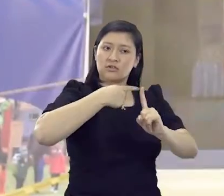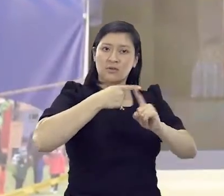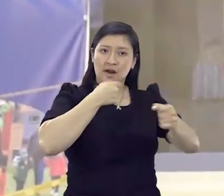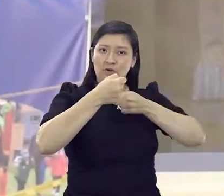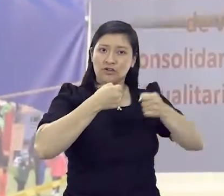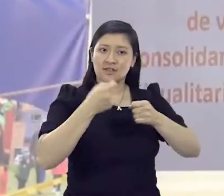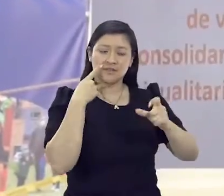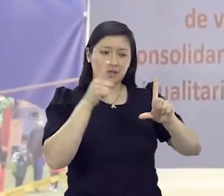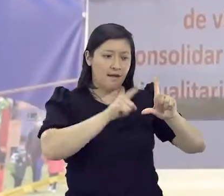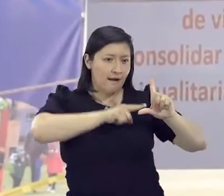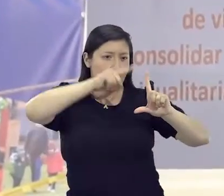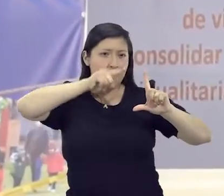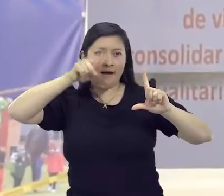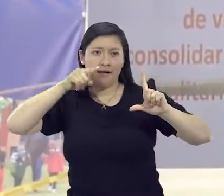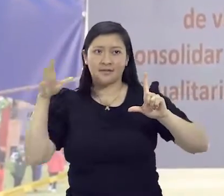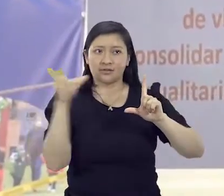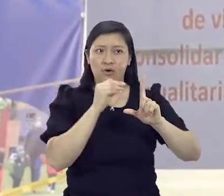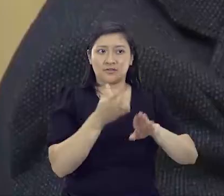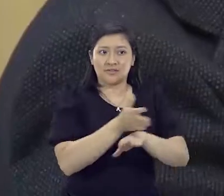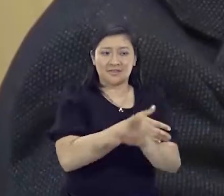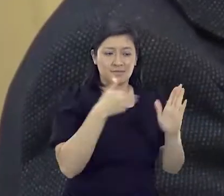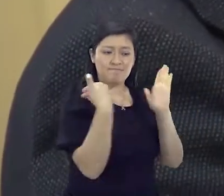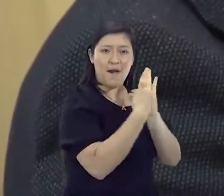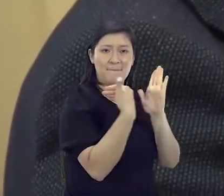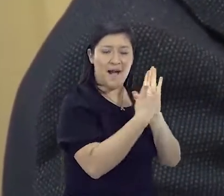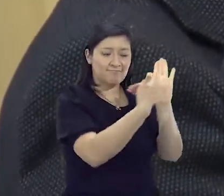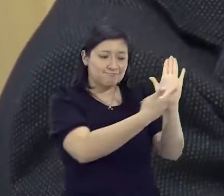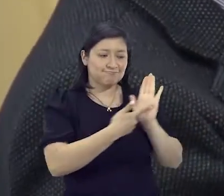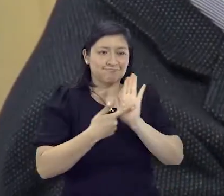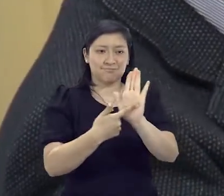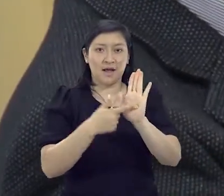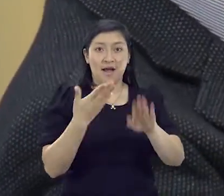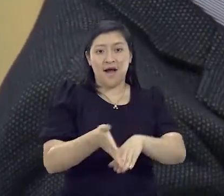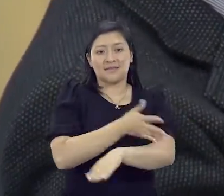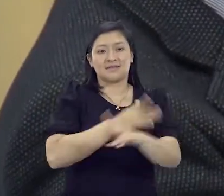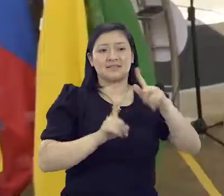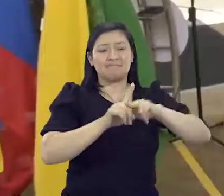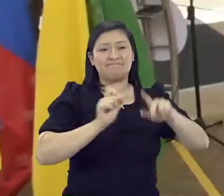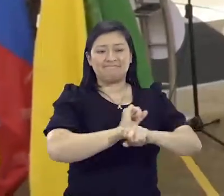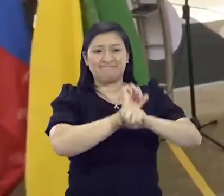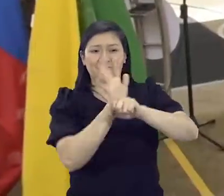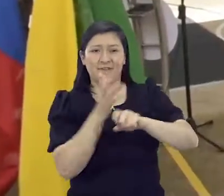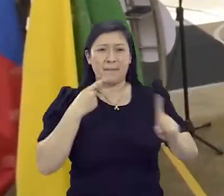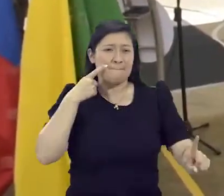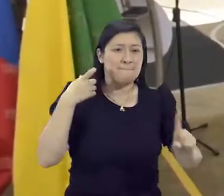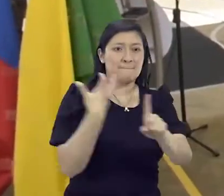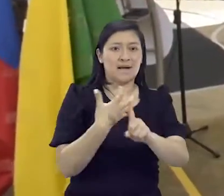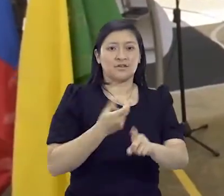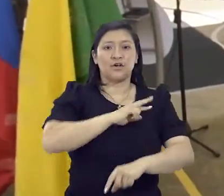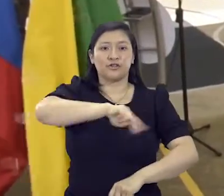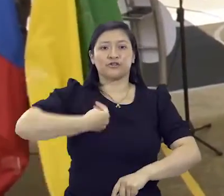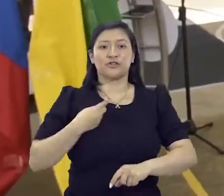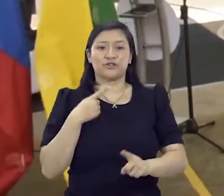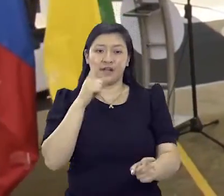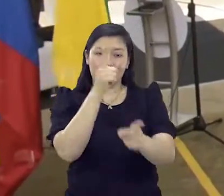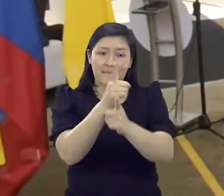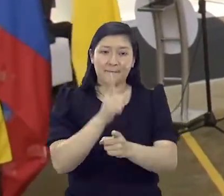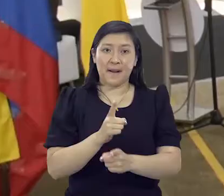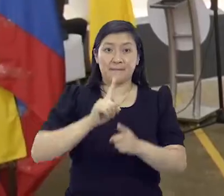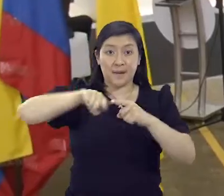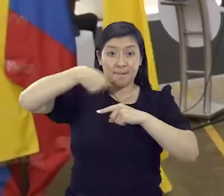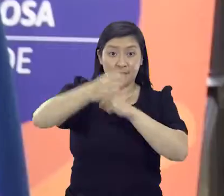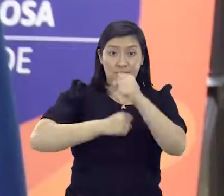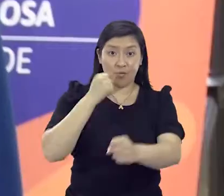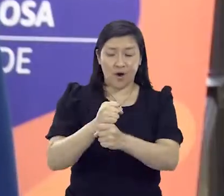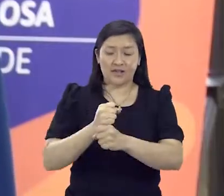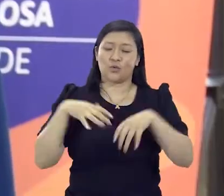dentro de las muchas dificultades y la crisis que vivió el mundo y el país podemos decir que hemos crujido lo vamos a ir cumpliendo el próximo